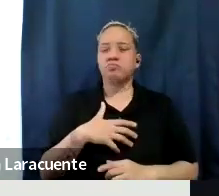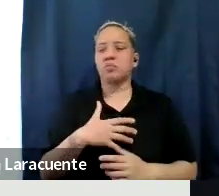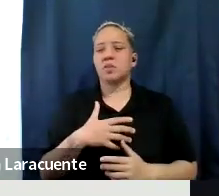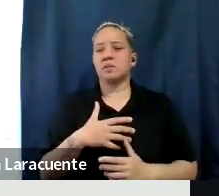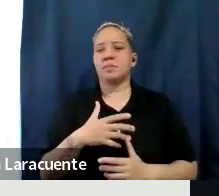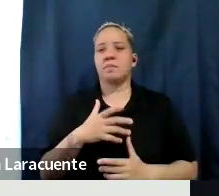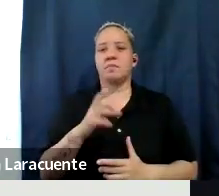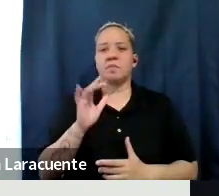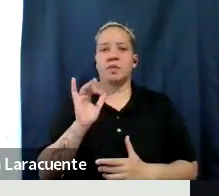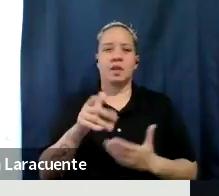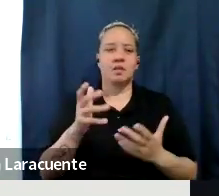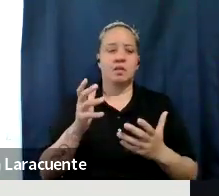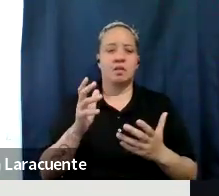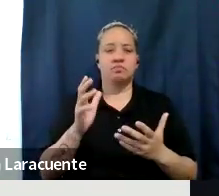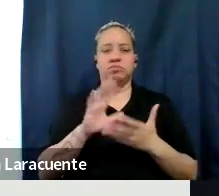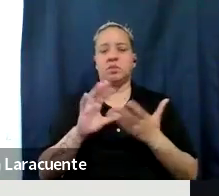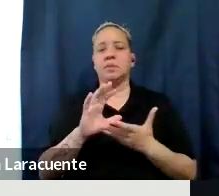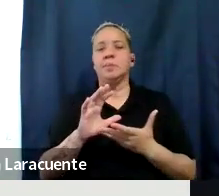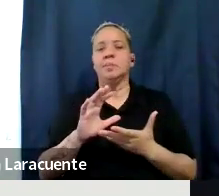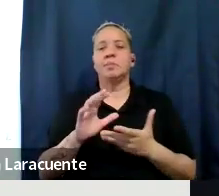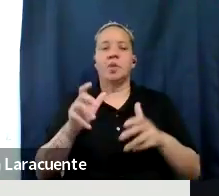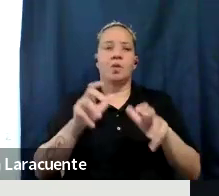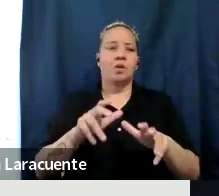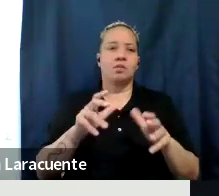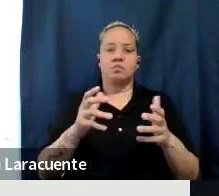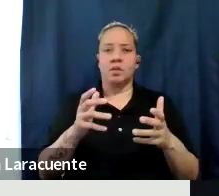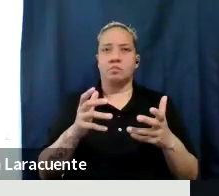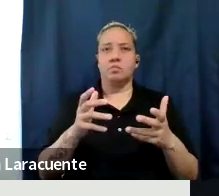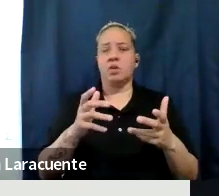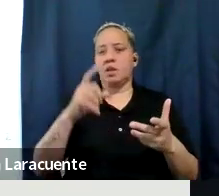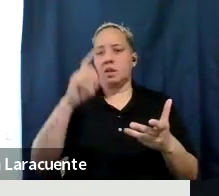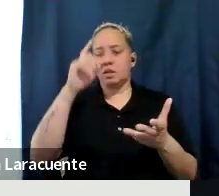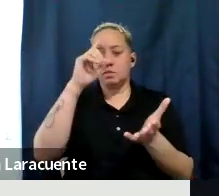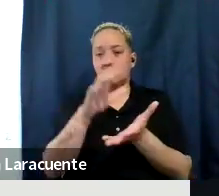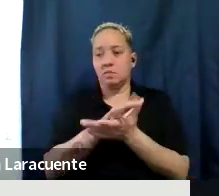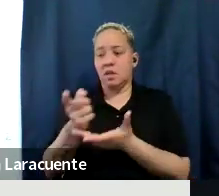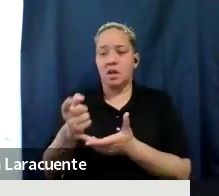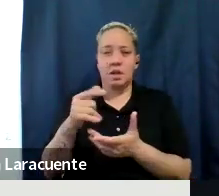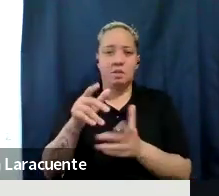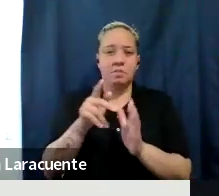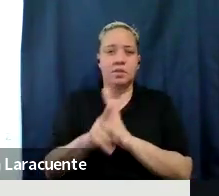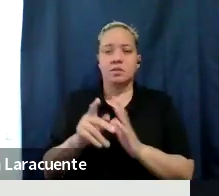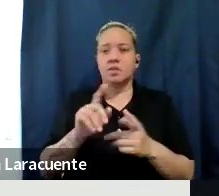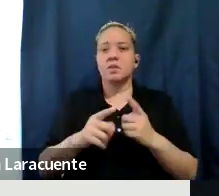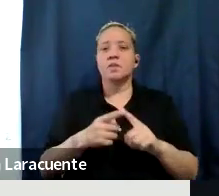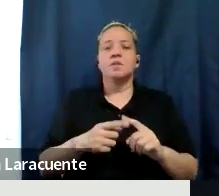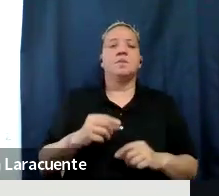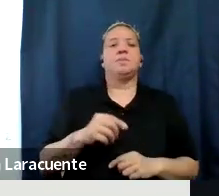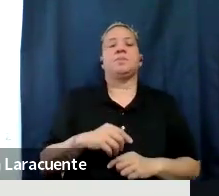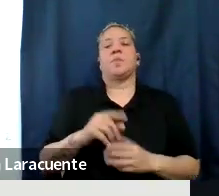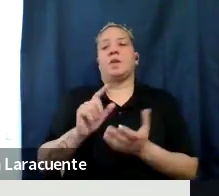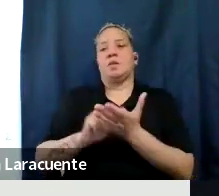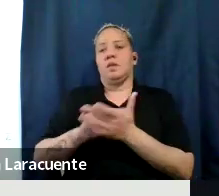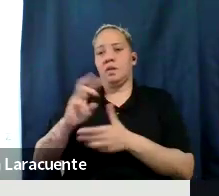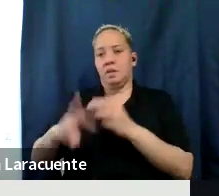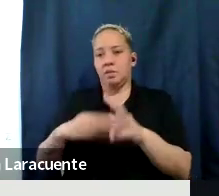esa turbación, ¿no? Ese no querer creerse que han asesinado a su amigo. En El Mundo, justamente, que como ustedes saben era